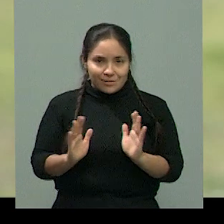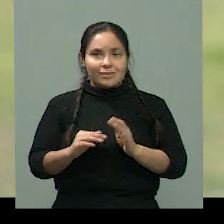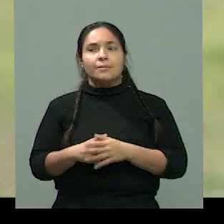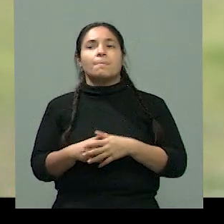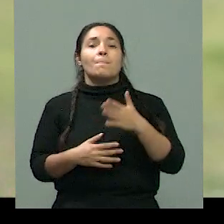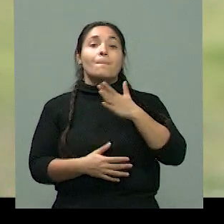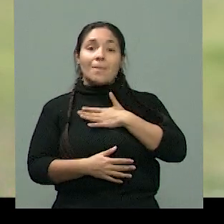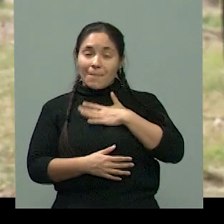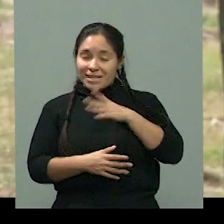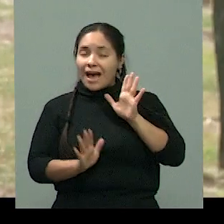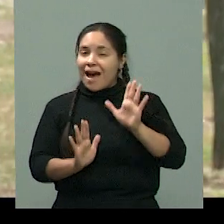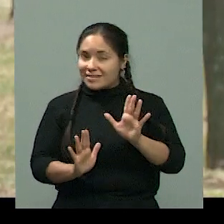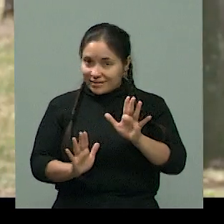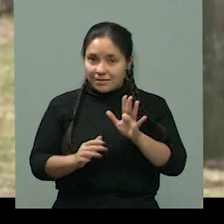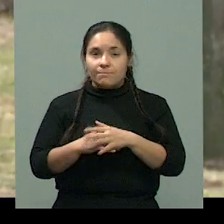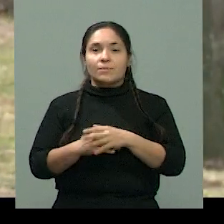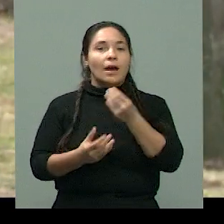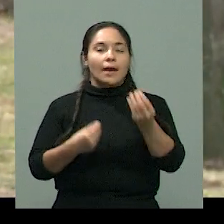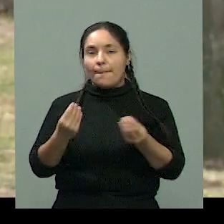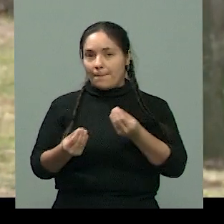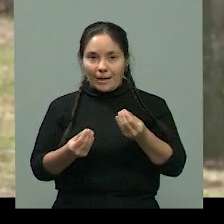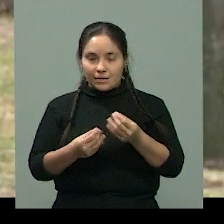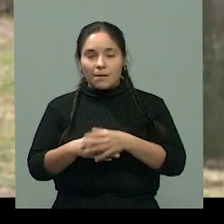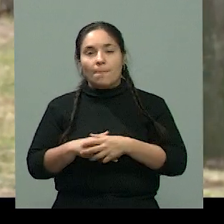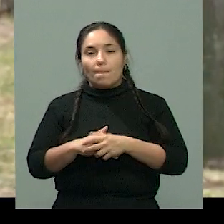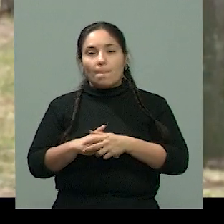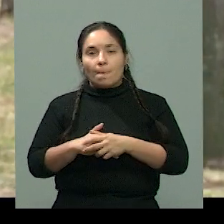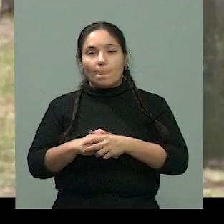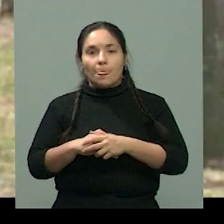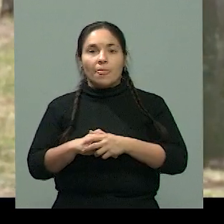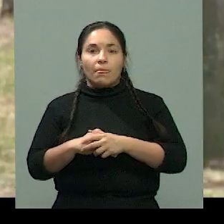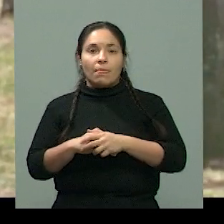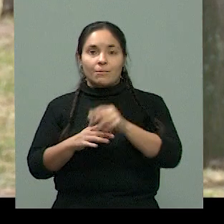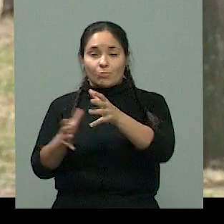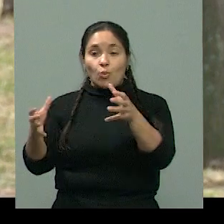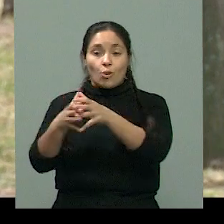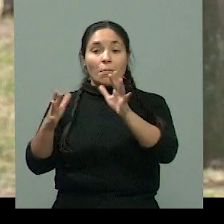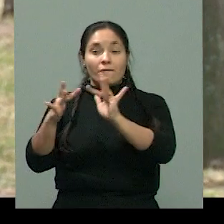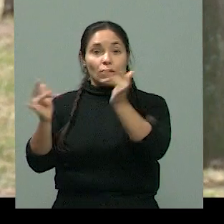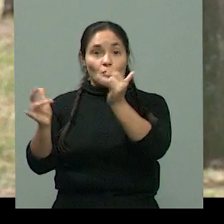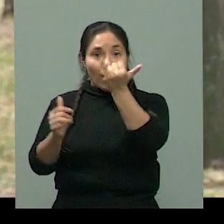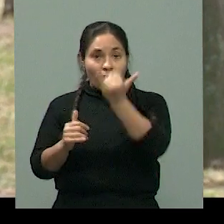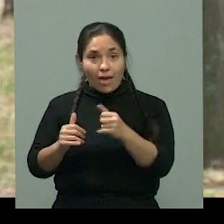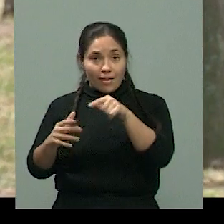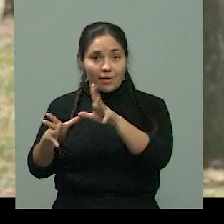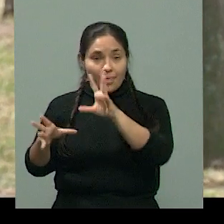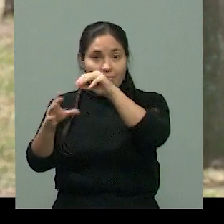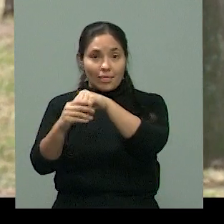Creo que por ahí viene la cosa. ¿Qué pasa? Al generar el espacio virtual genera un grado,